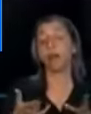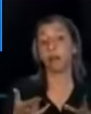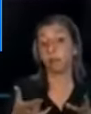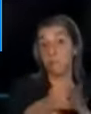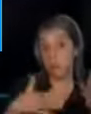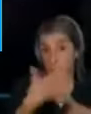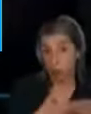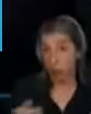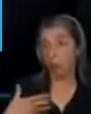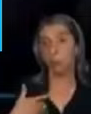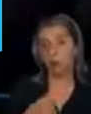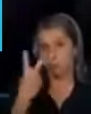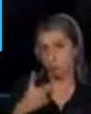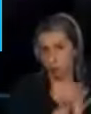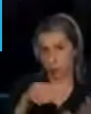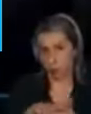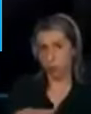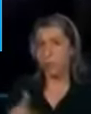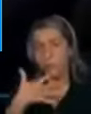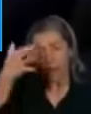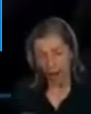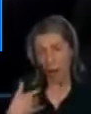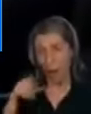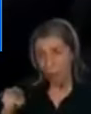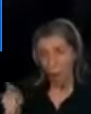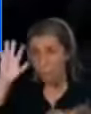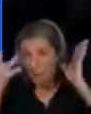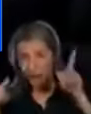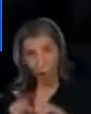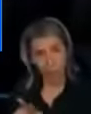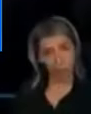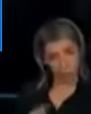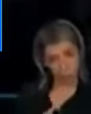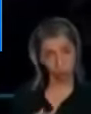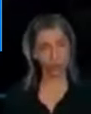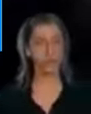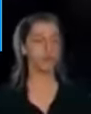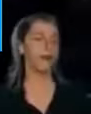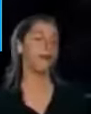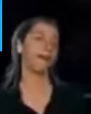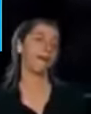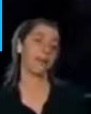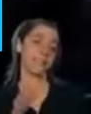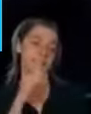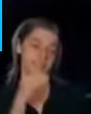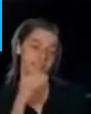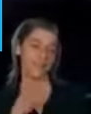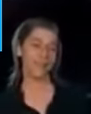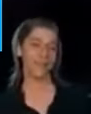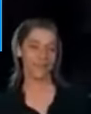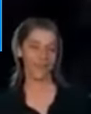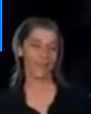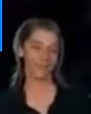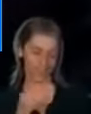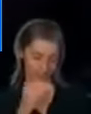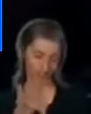que ha pasado de ayer. Nico, ¿cómo estás? Roberto Lobue te saluda. Hola, Roberto, ¿cómo estás? Buenos días. ¿Cómo andás, Nico? Bueno,